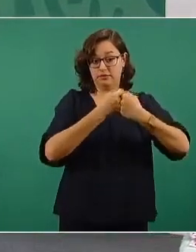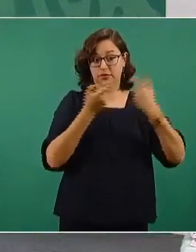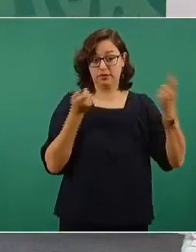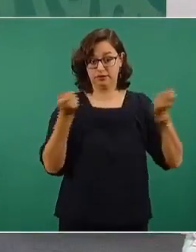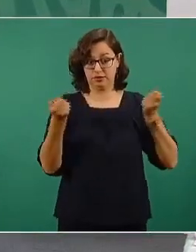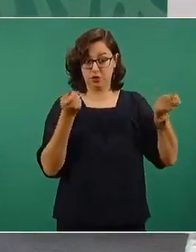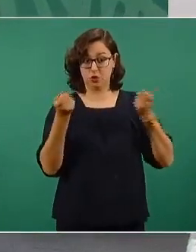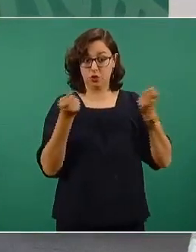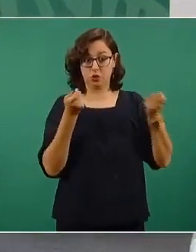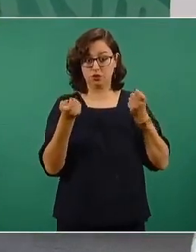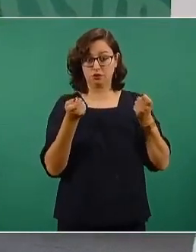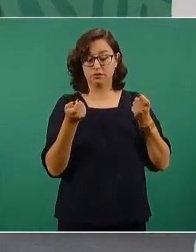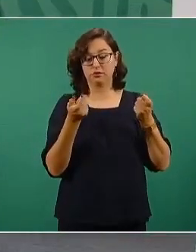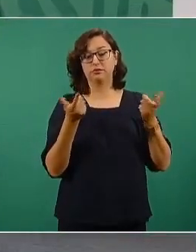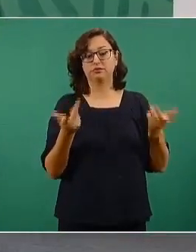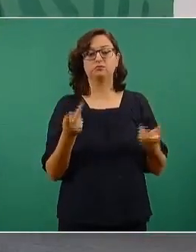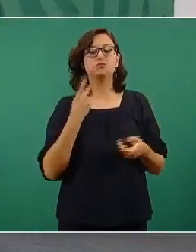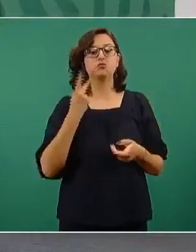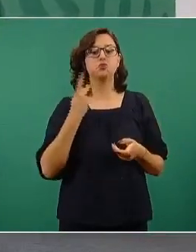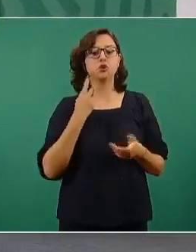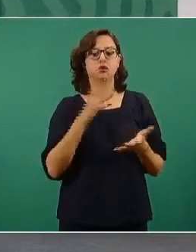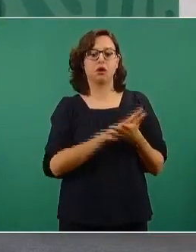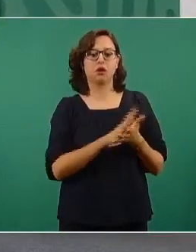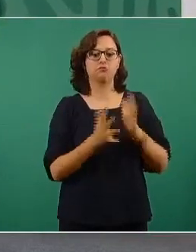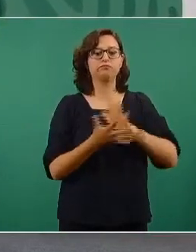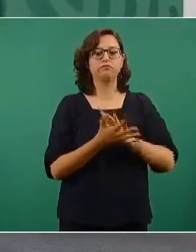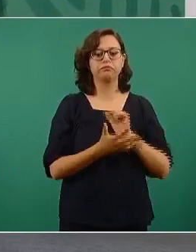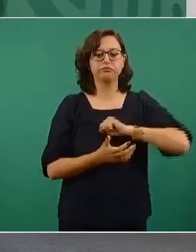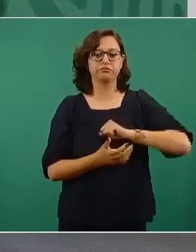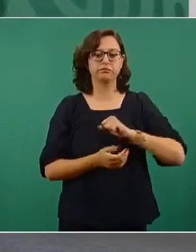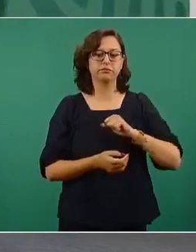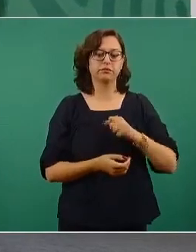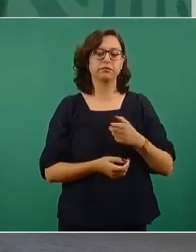por influyentismo político.